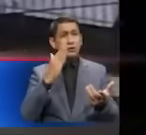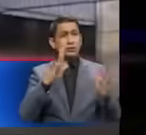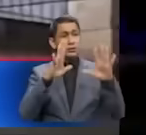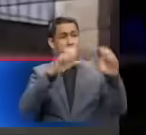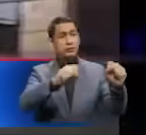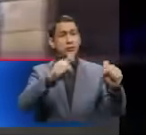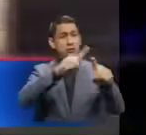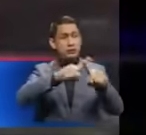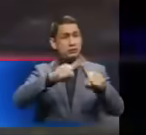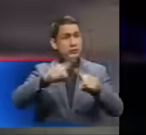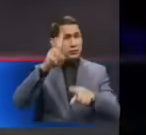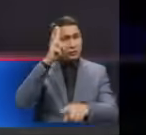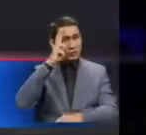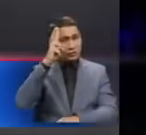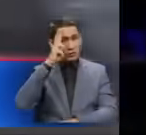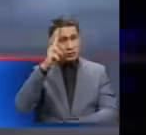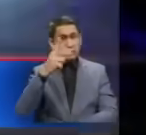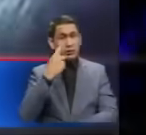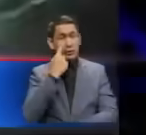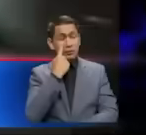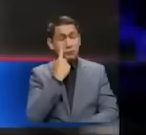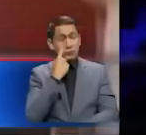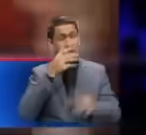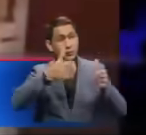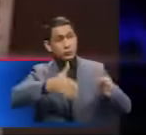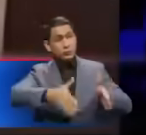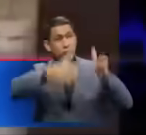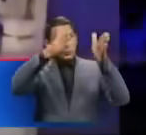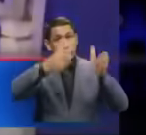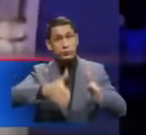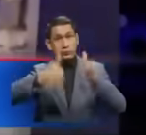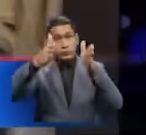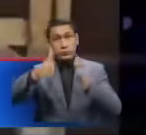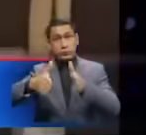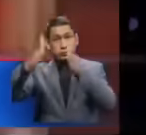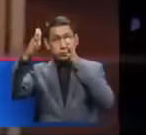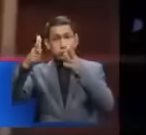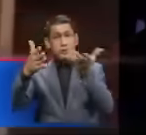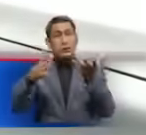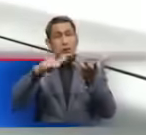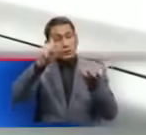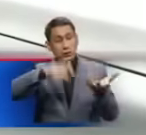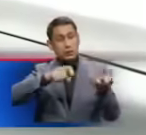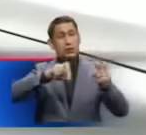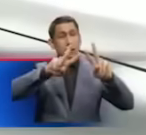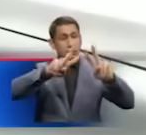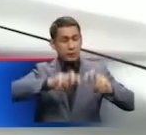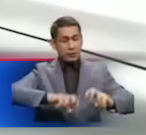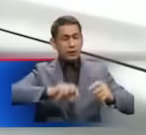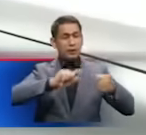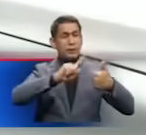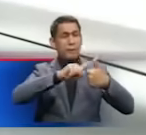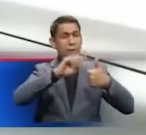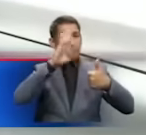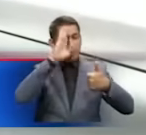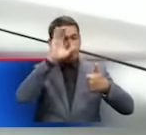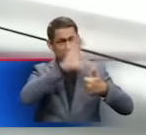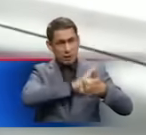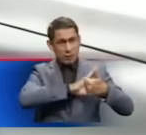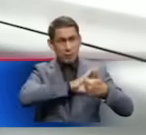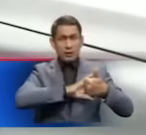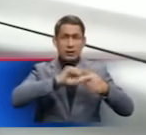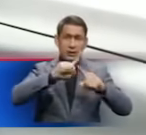A las casas colectivas se lo debe tratar de manera integral, no únicamente la policía, sino ya tienen que intervenir el